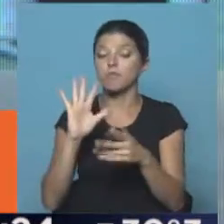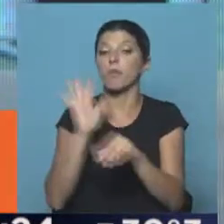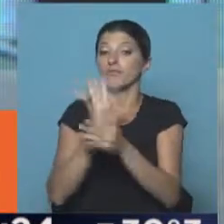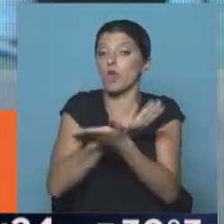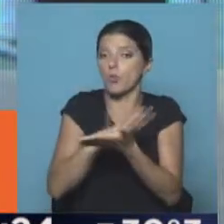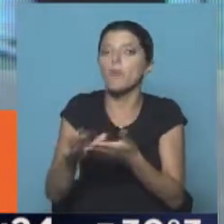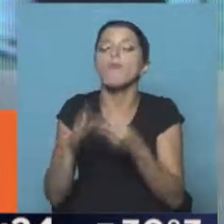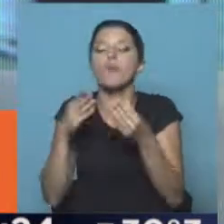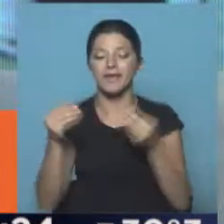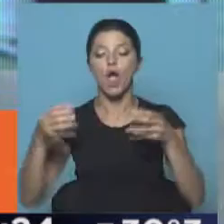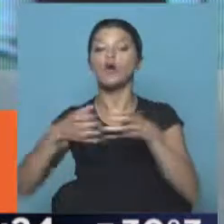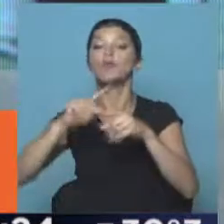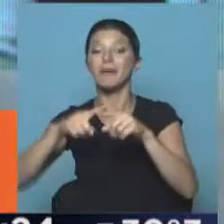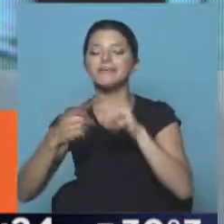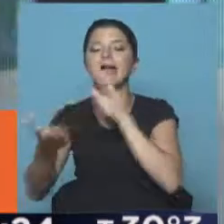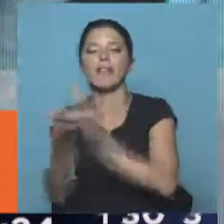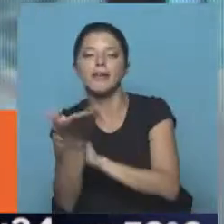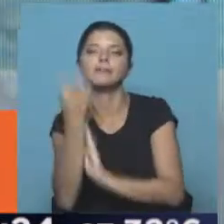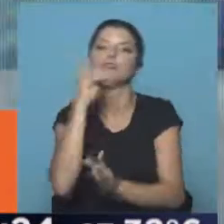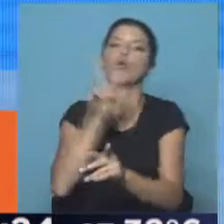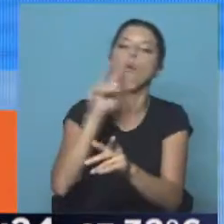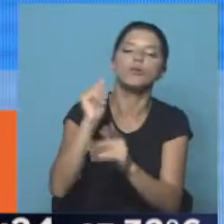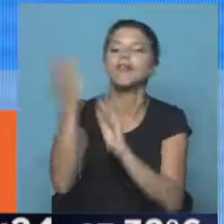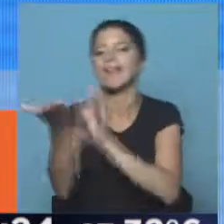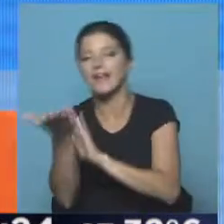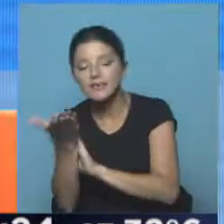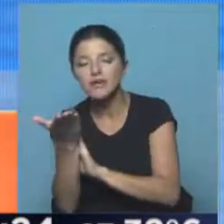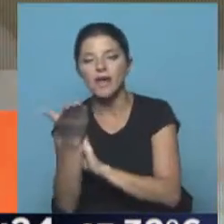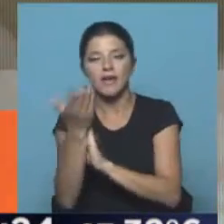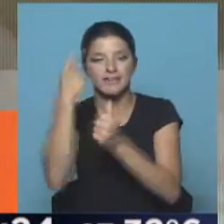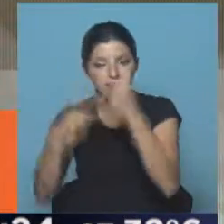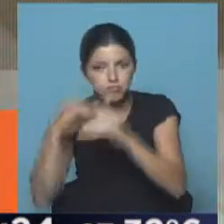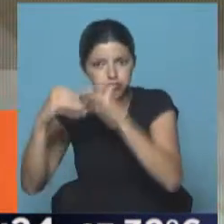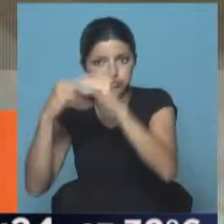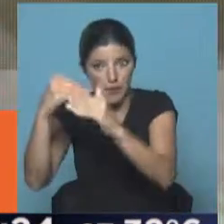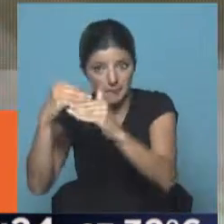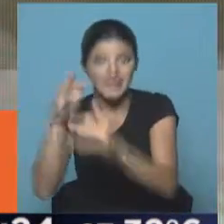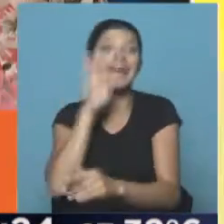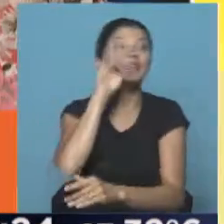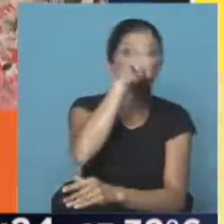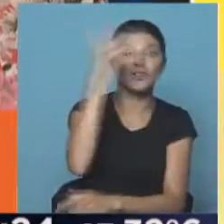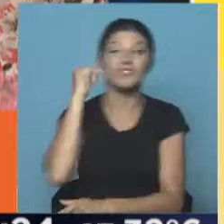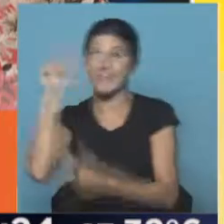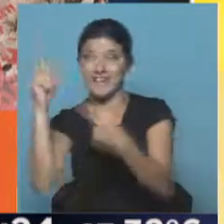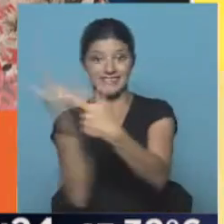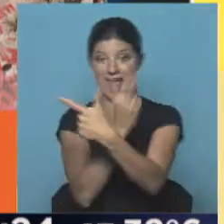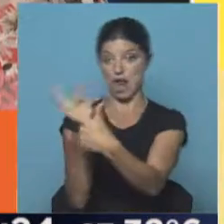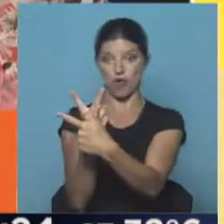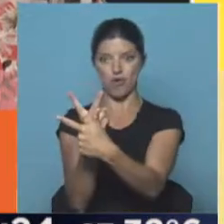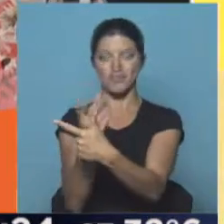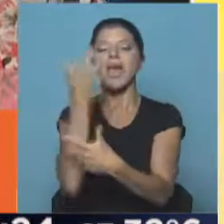ascenso de estas fuerzas ultraderechistas, semifascistas, xenófobas en Estados Unidos y Francia, que son las dos cunas de la democracia